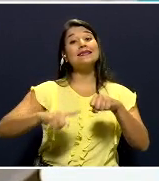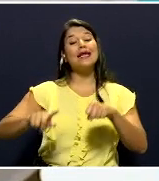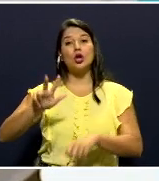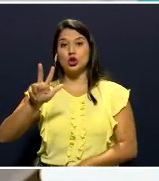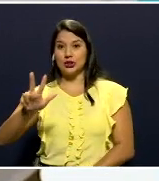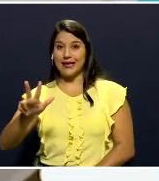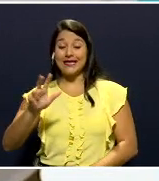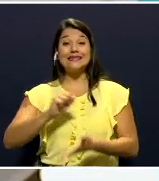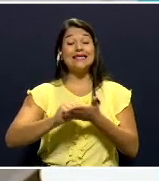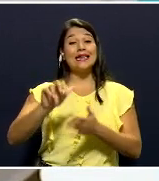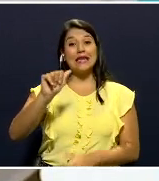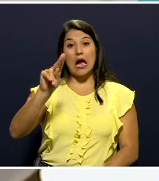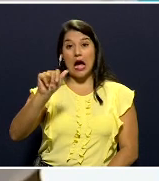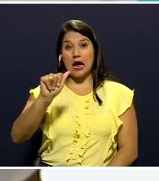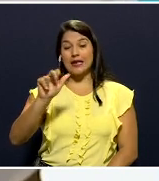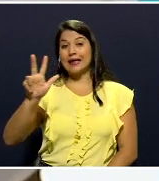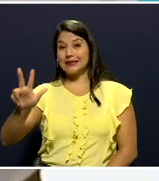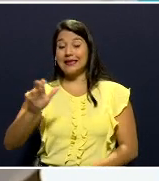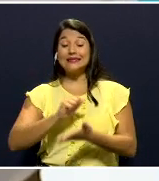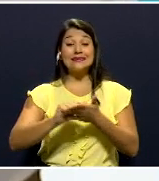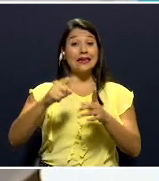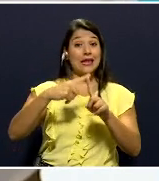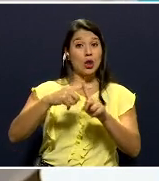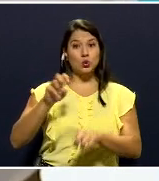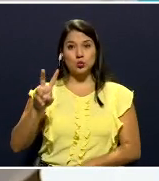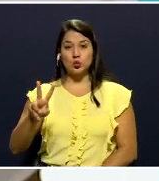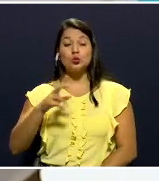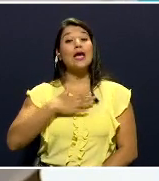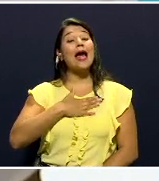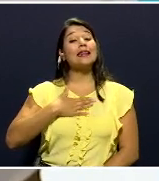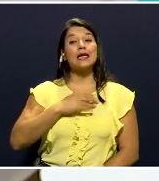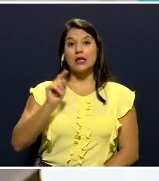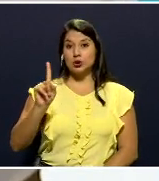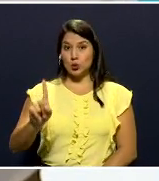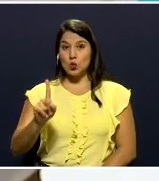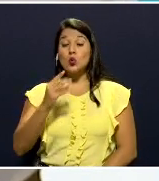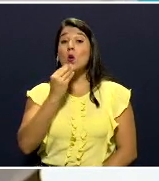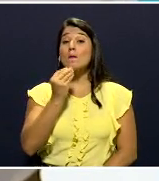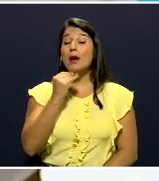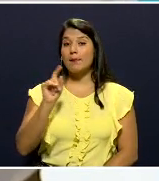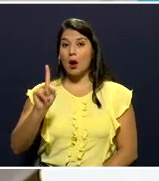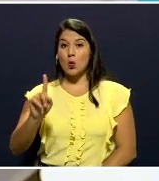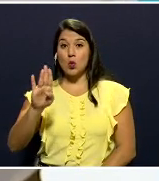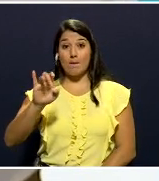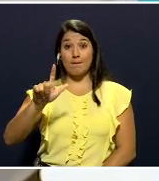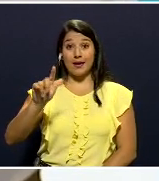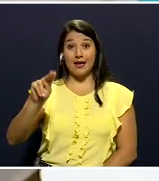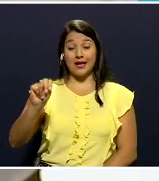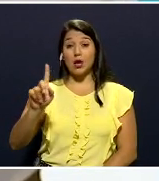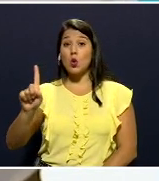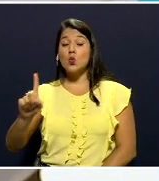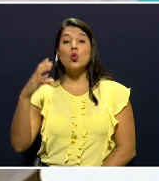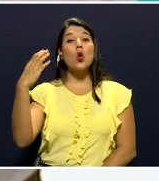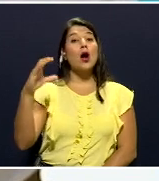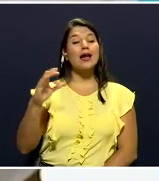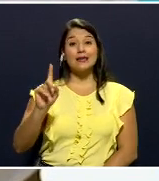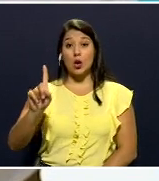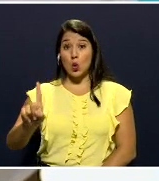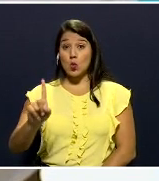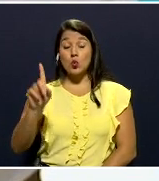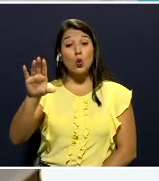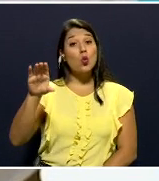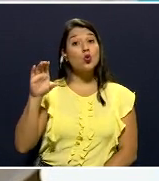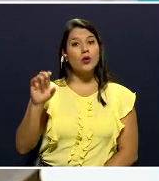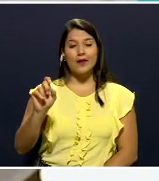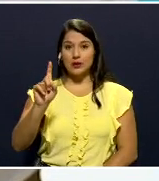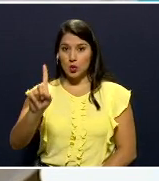3, Santa Ana 3, Santa Cruz 2, Atenas 1, Barba 1, Belén 1, Cartago 1,